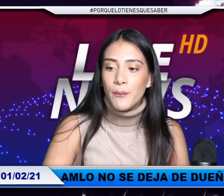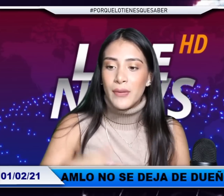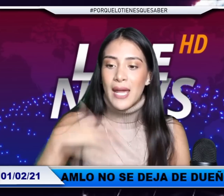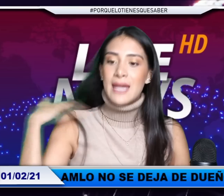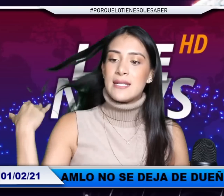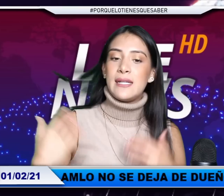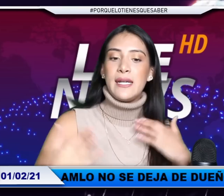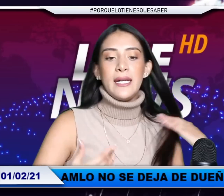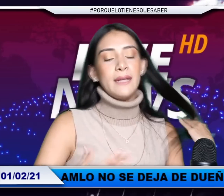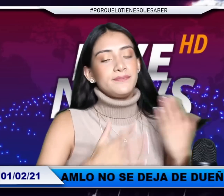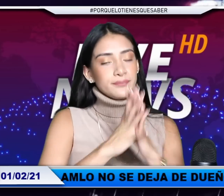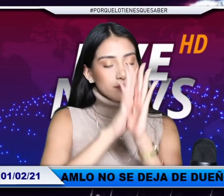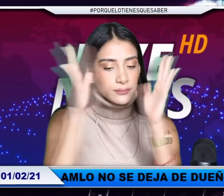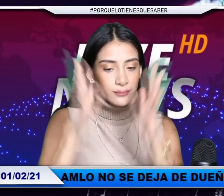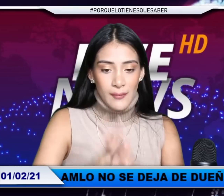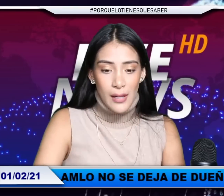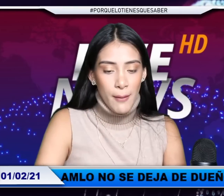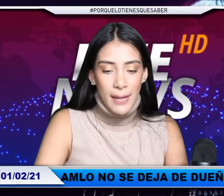continuando.